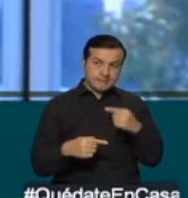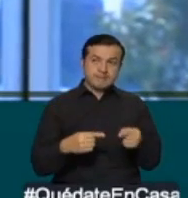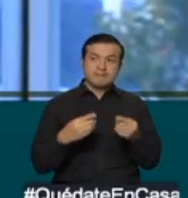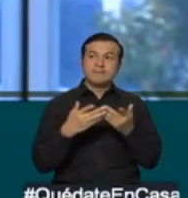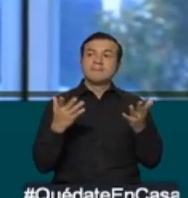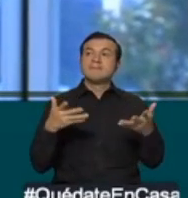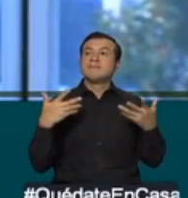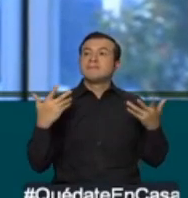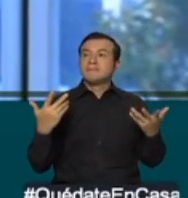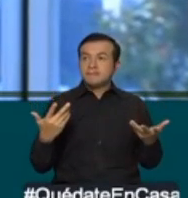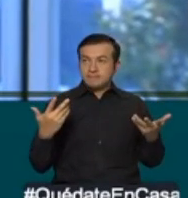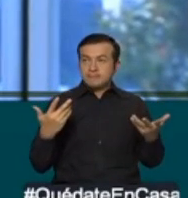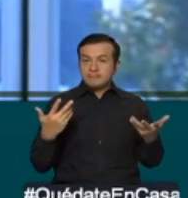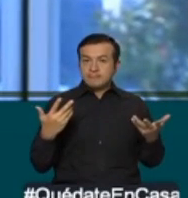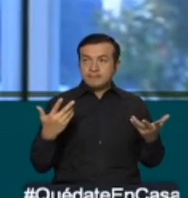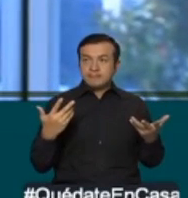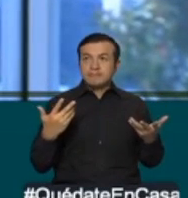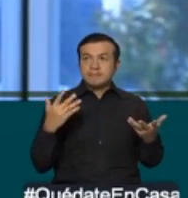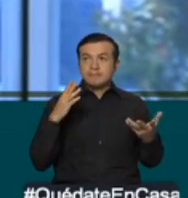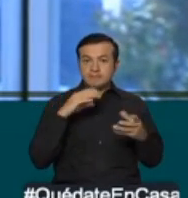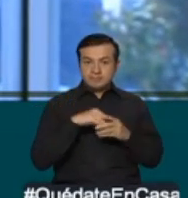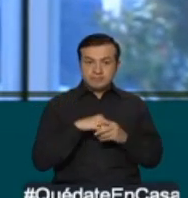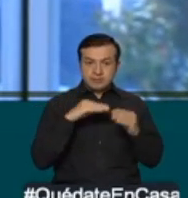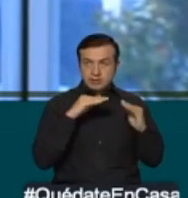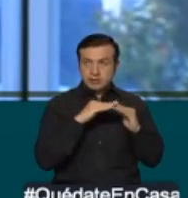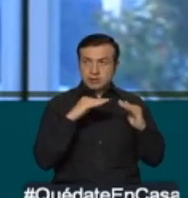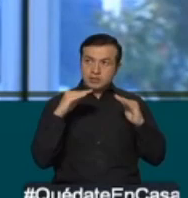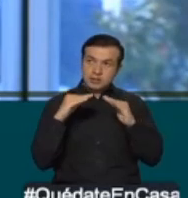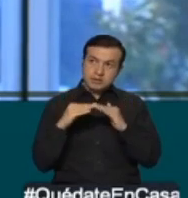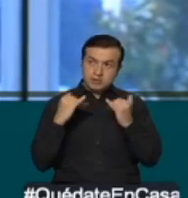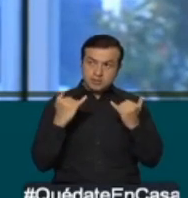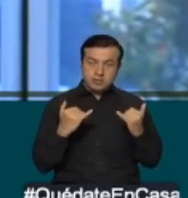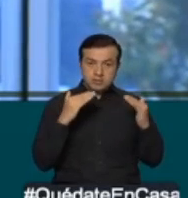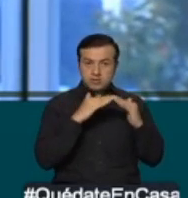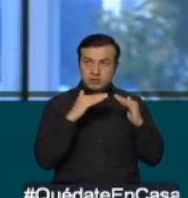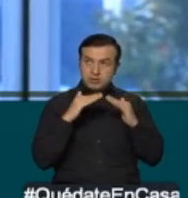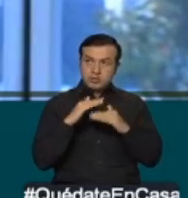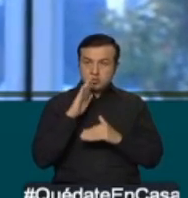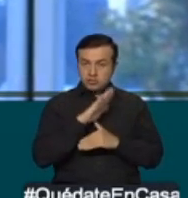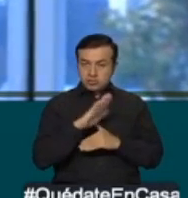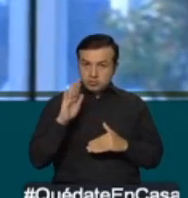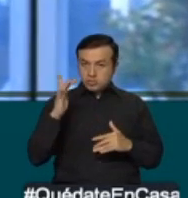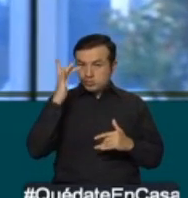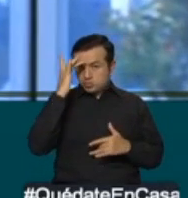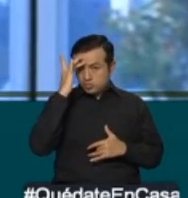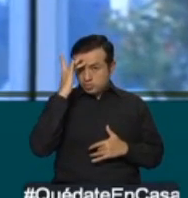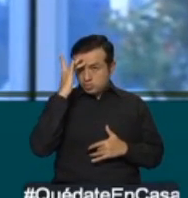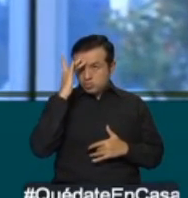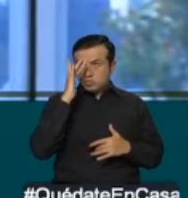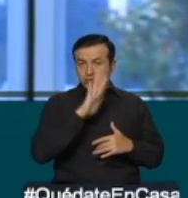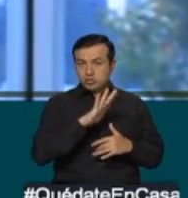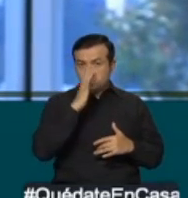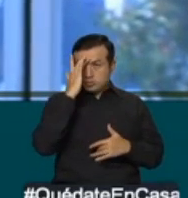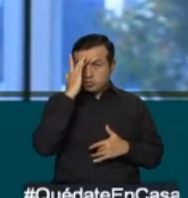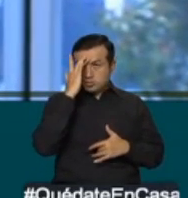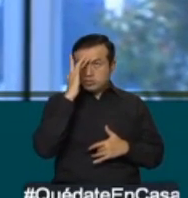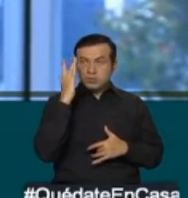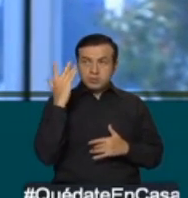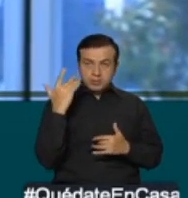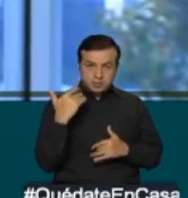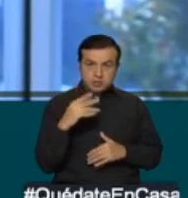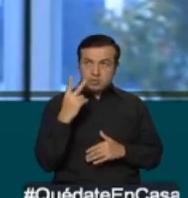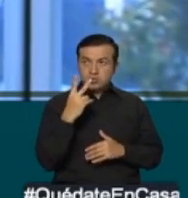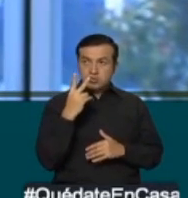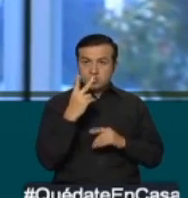corresponden a el domicilio de las personas que hoy cuentan o que hoy están afectadas con kobe 19